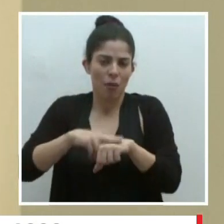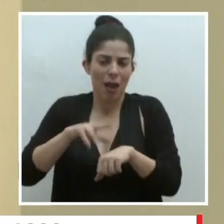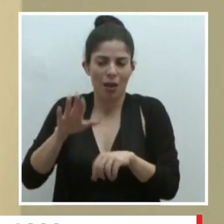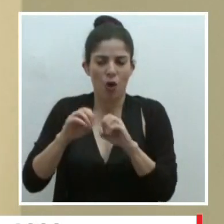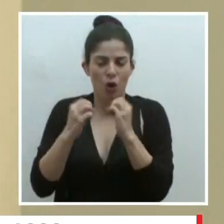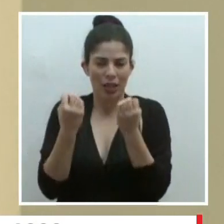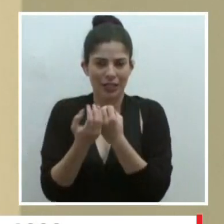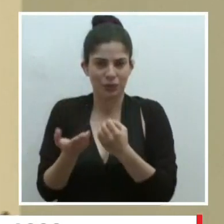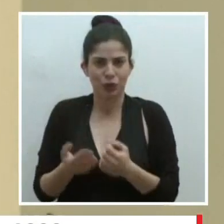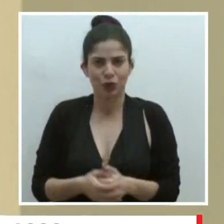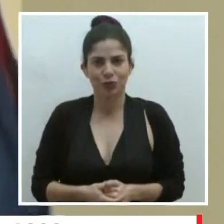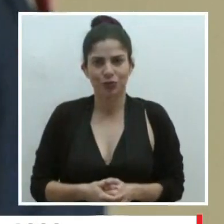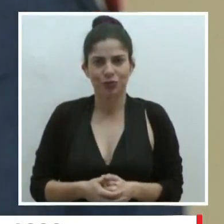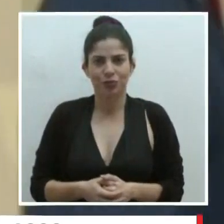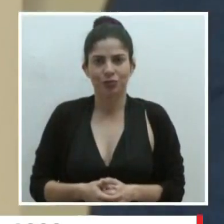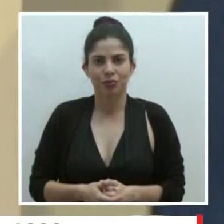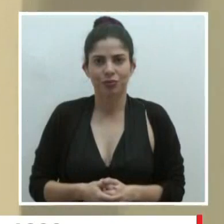de organismos.